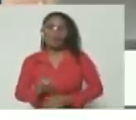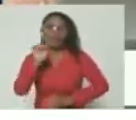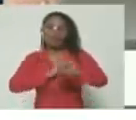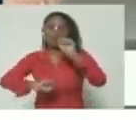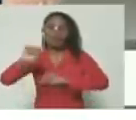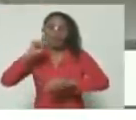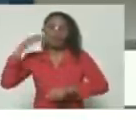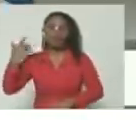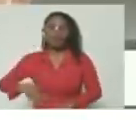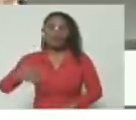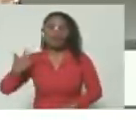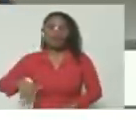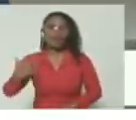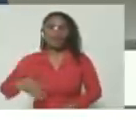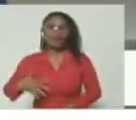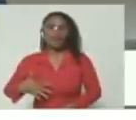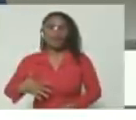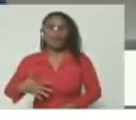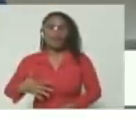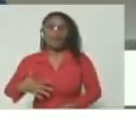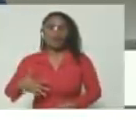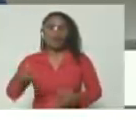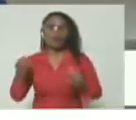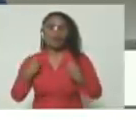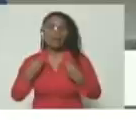Defendemos los derechos a la existencia,